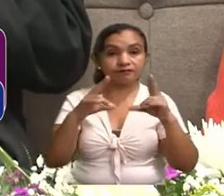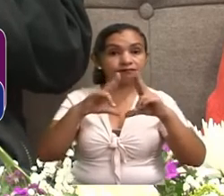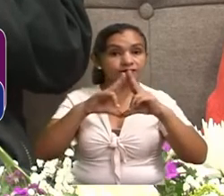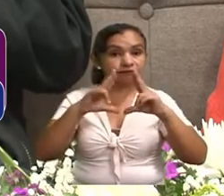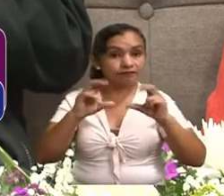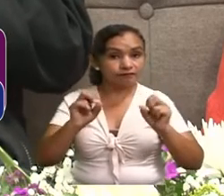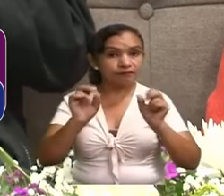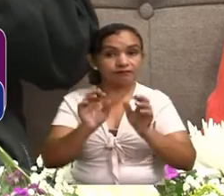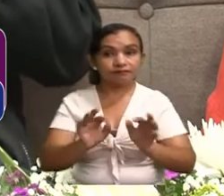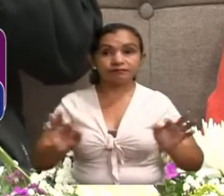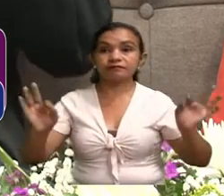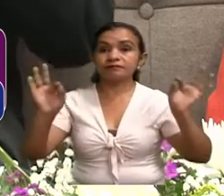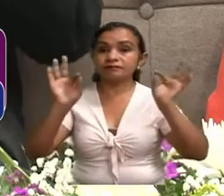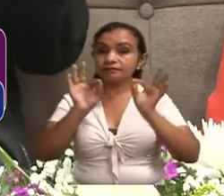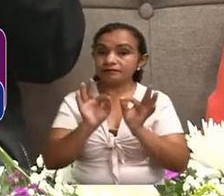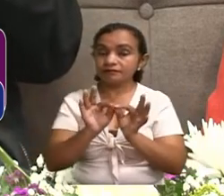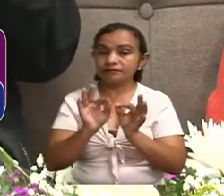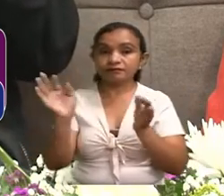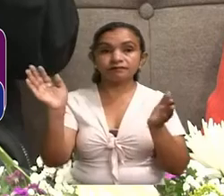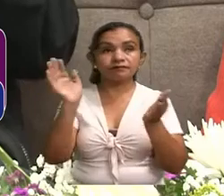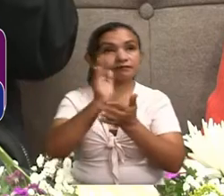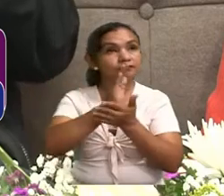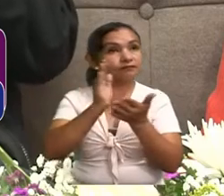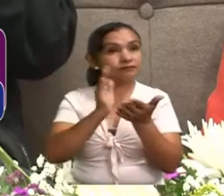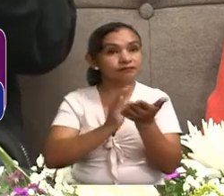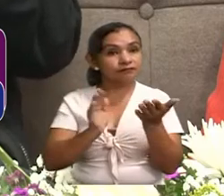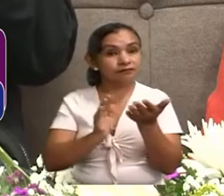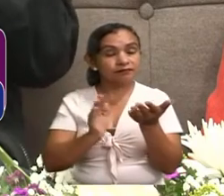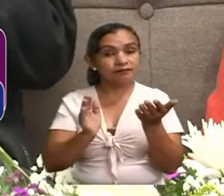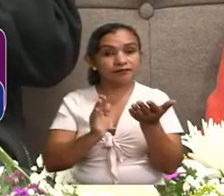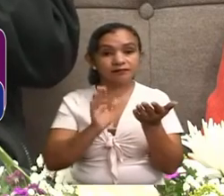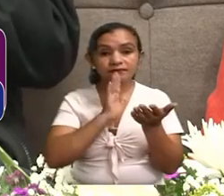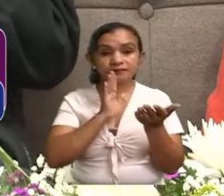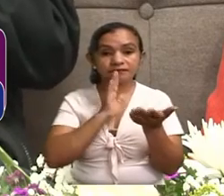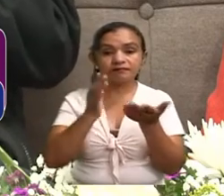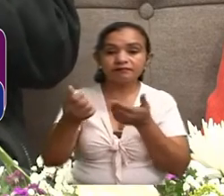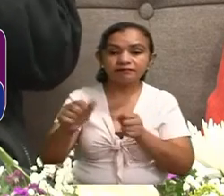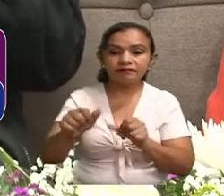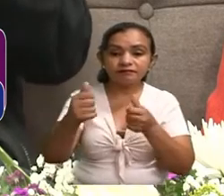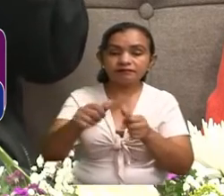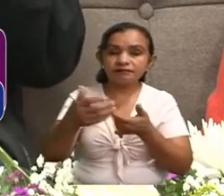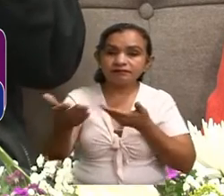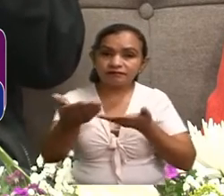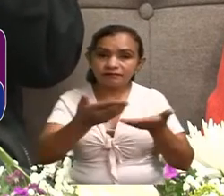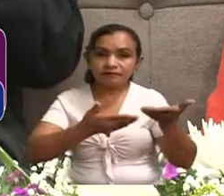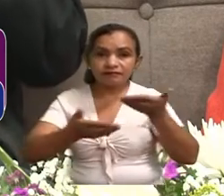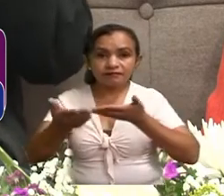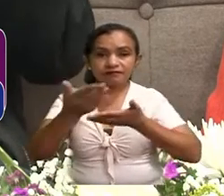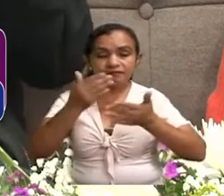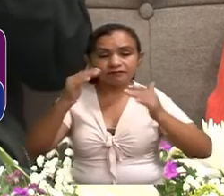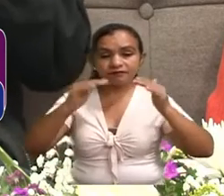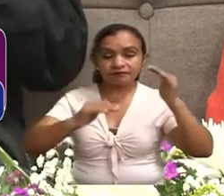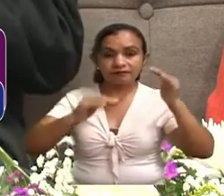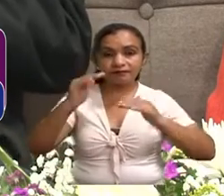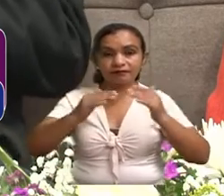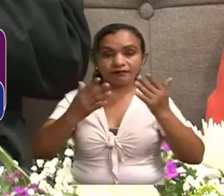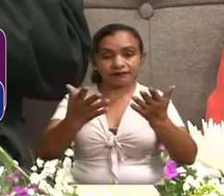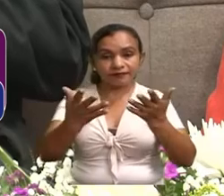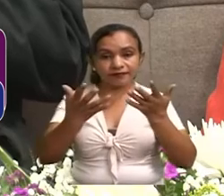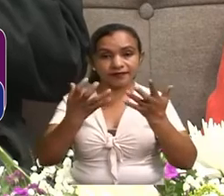una prioridad. Entonces, hay algunas, a la hora de negociar convenio, entonces hay un balance entre lo que